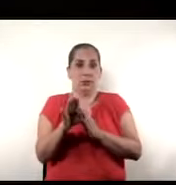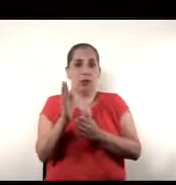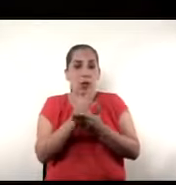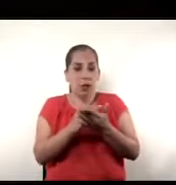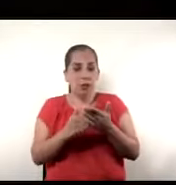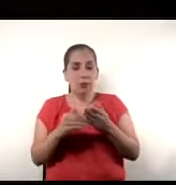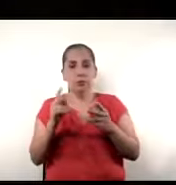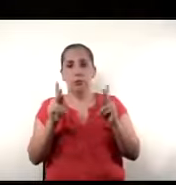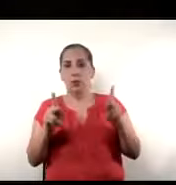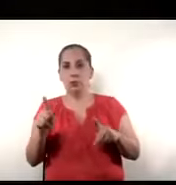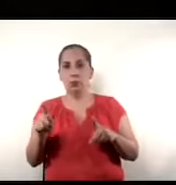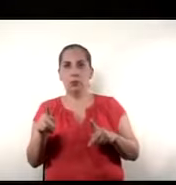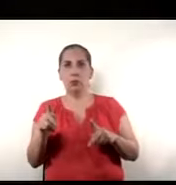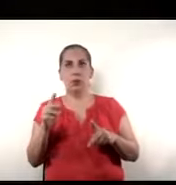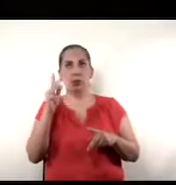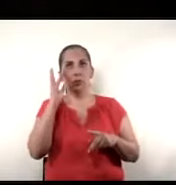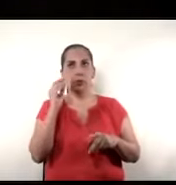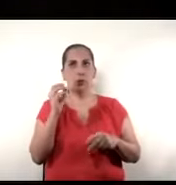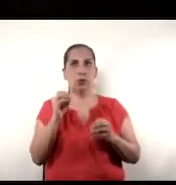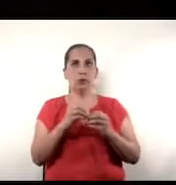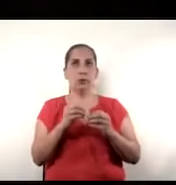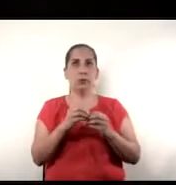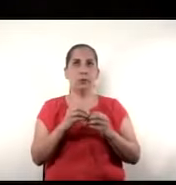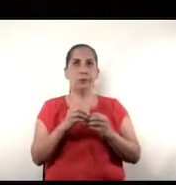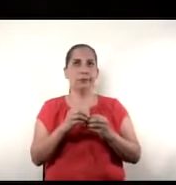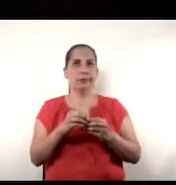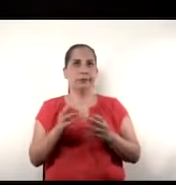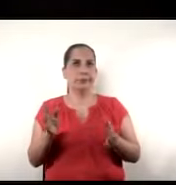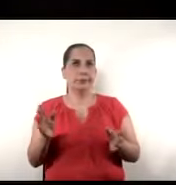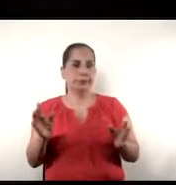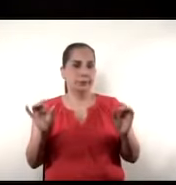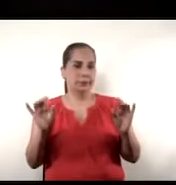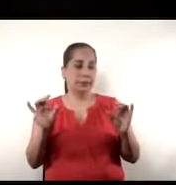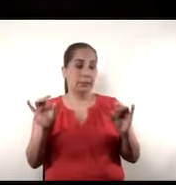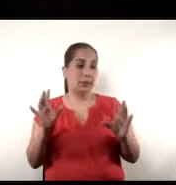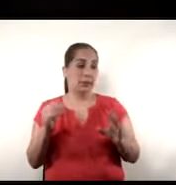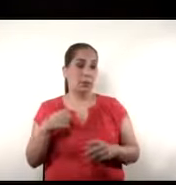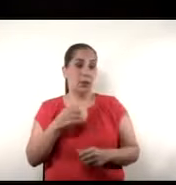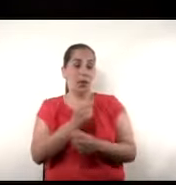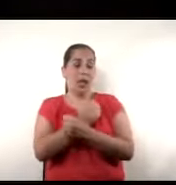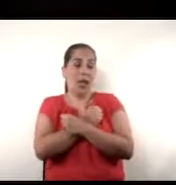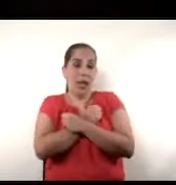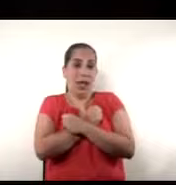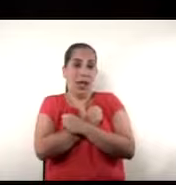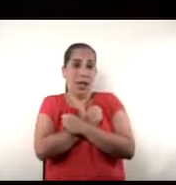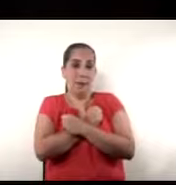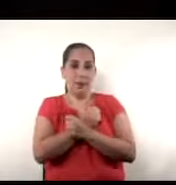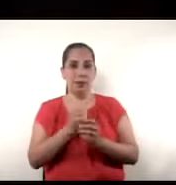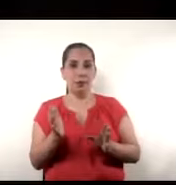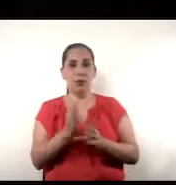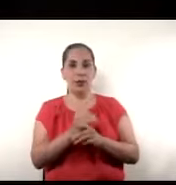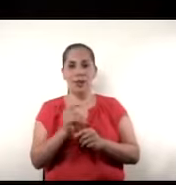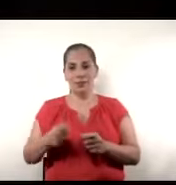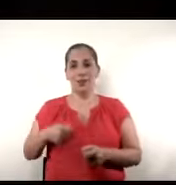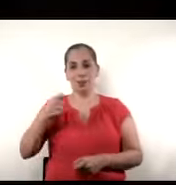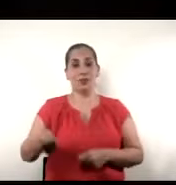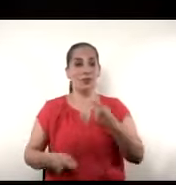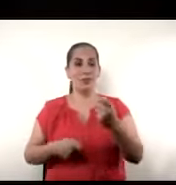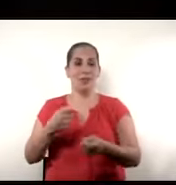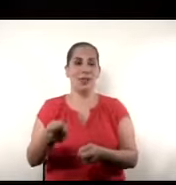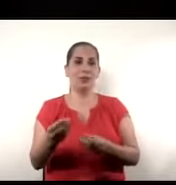creo que son más quijotes que inversores porque aman lo que hacen e invierten su dinero en eso.